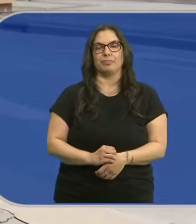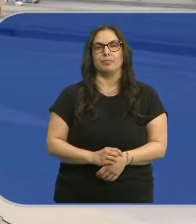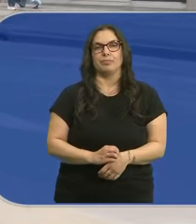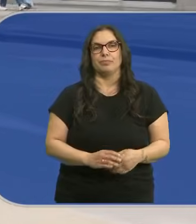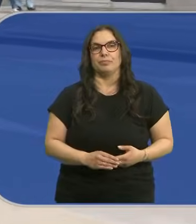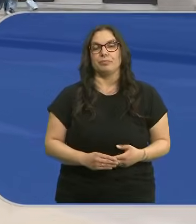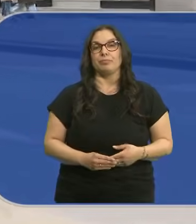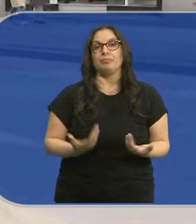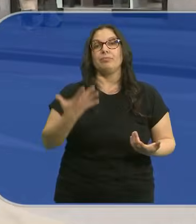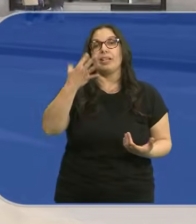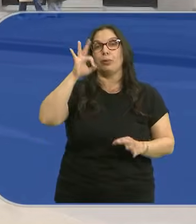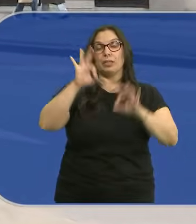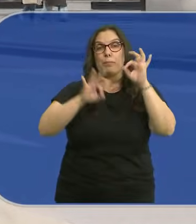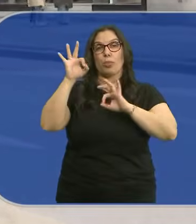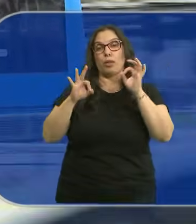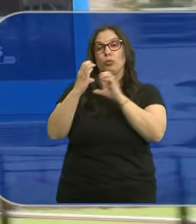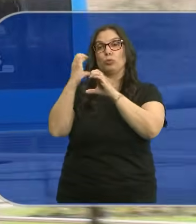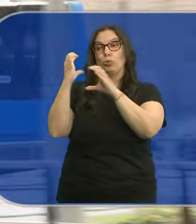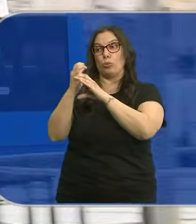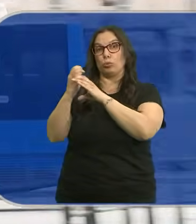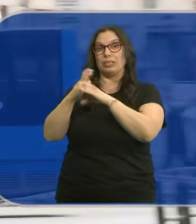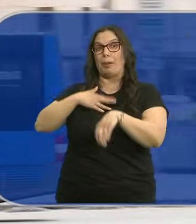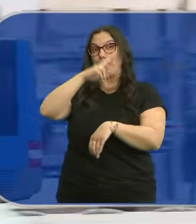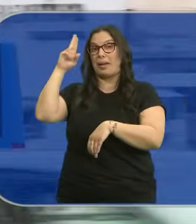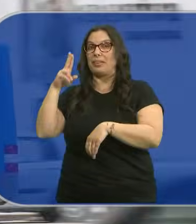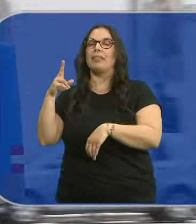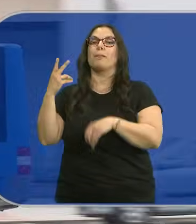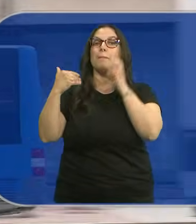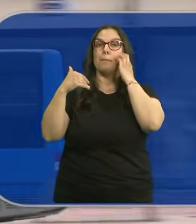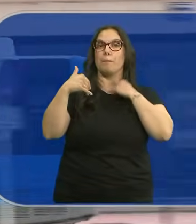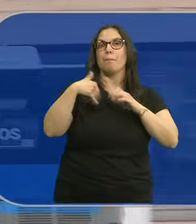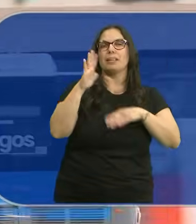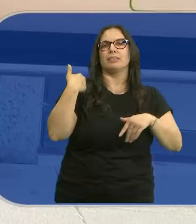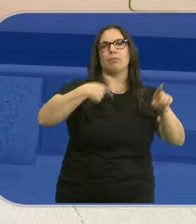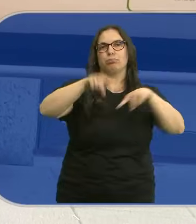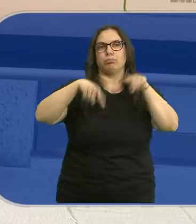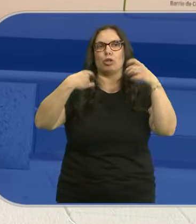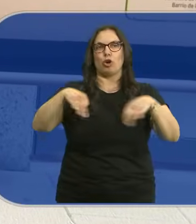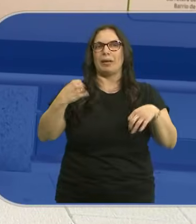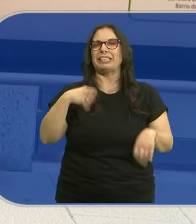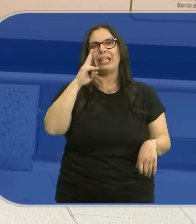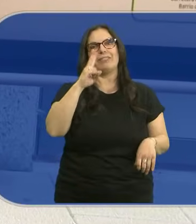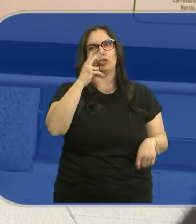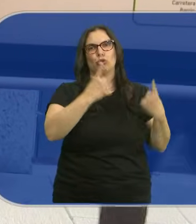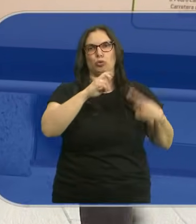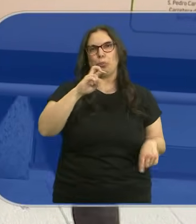Más de la mitad de los autobuses llegados desde Madrid circulan ya por las calles de Burgos con normalidad. Sí, ya he visto